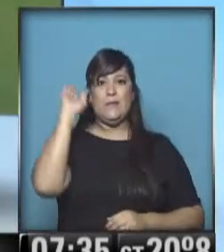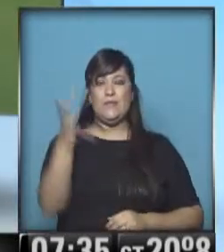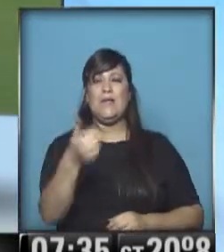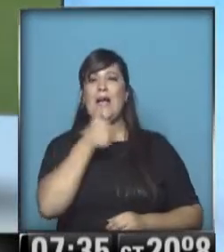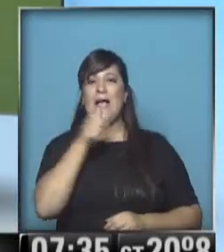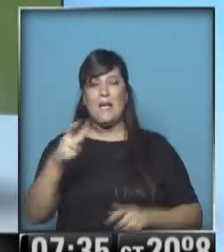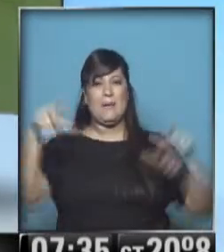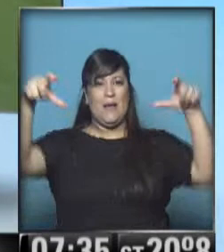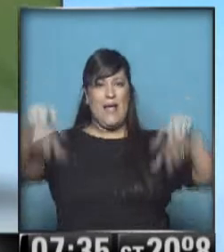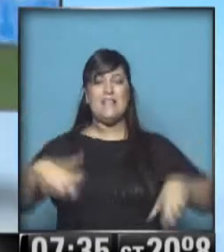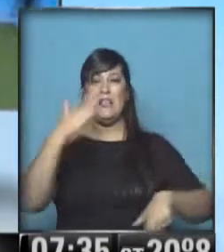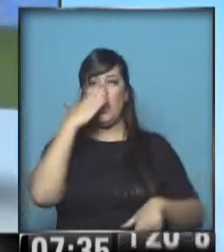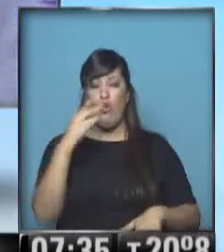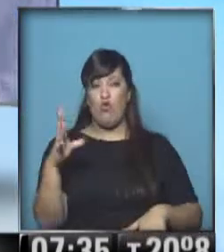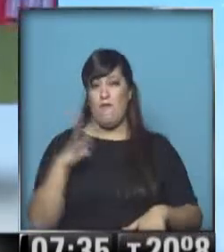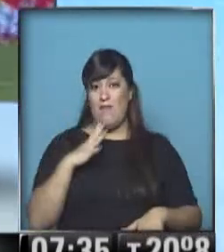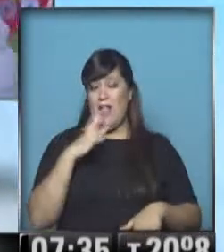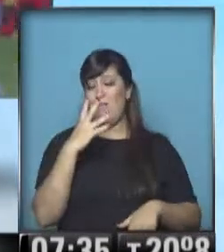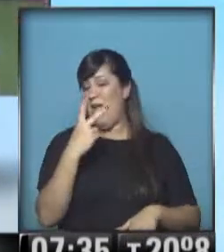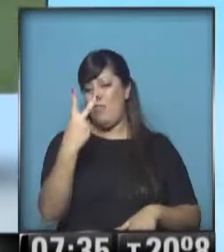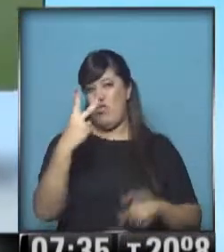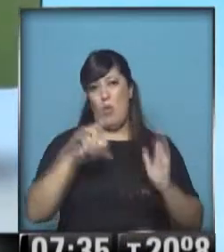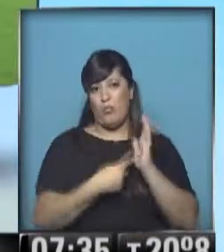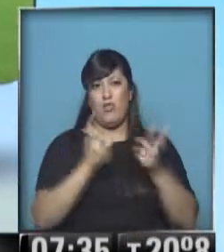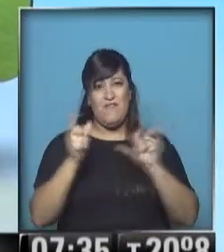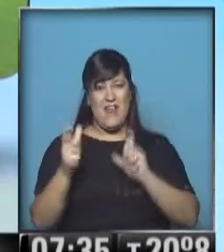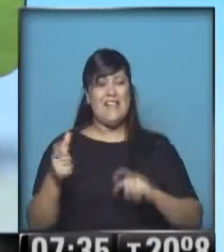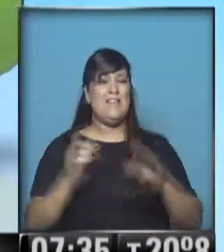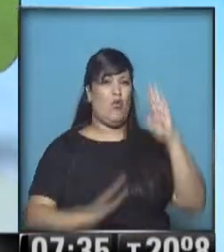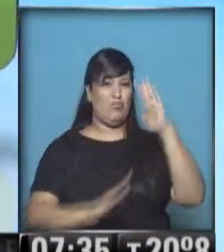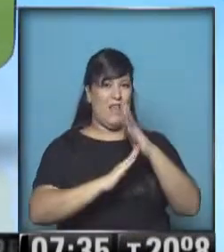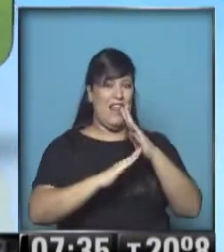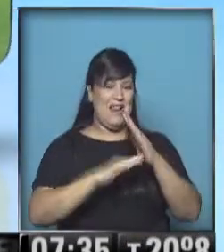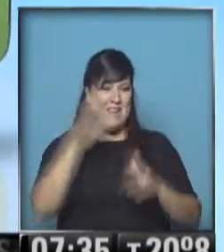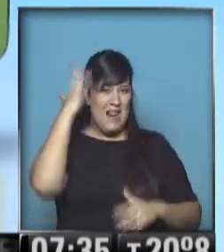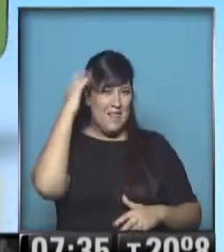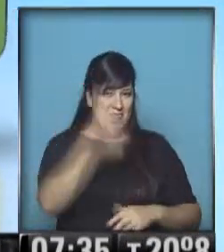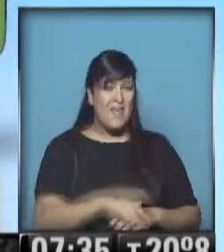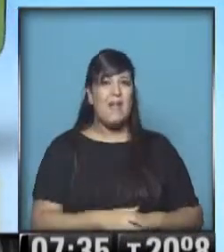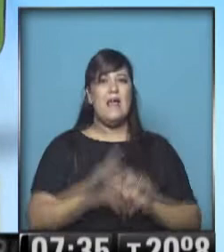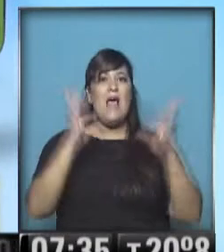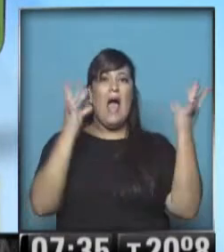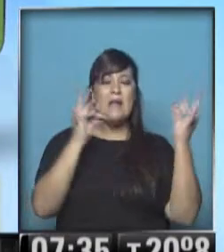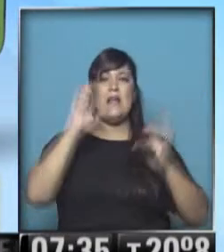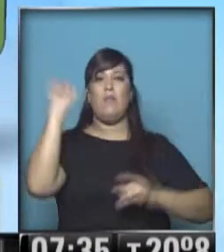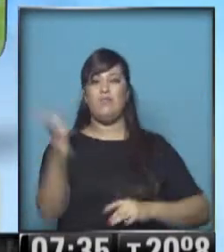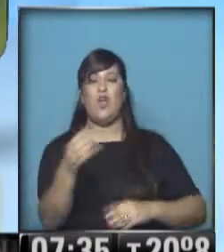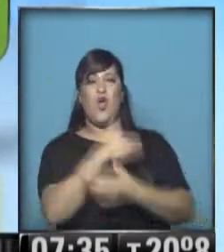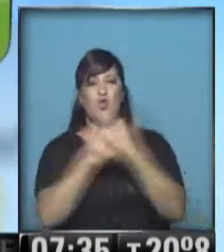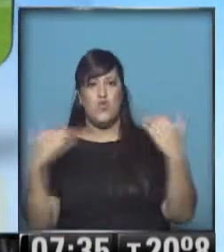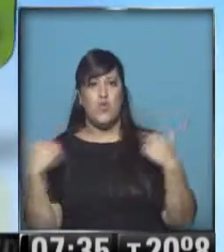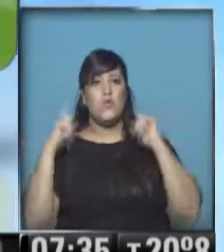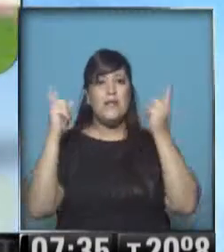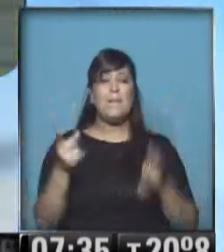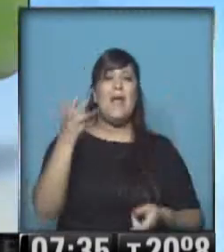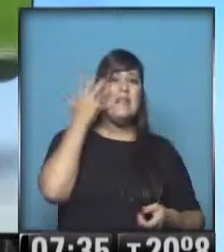Quilmes en Córdoba y quedó a 2 puntos de los líderes. En el viaducto, Arsenal logró su primer triunfo, lo hizo ante Newell's, mientras que Tigre